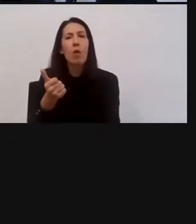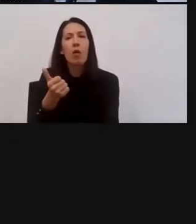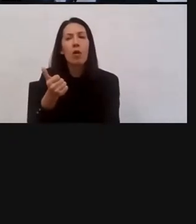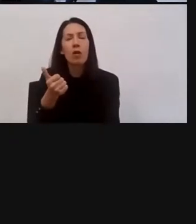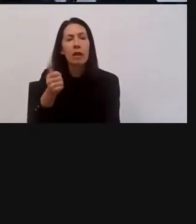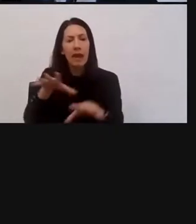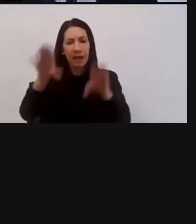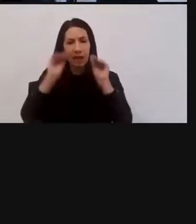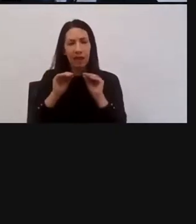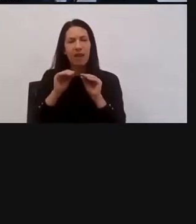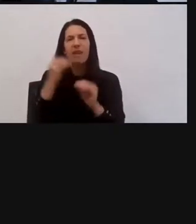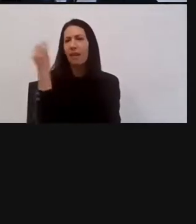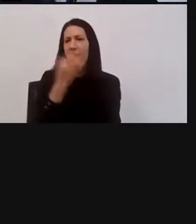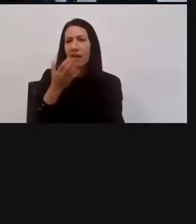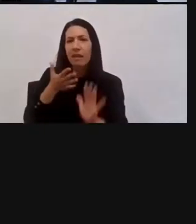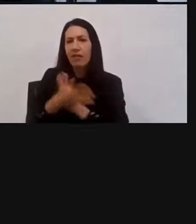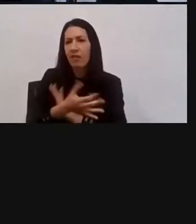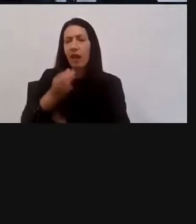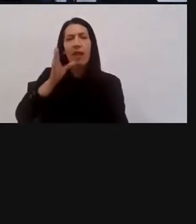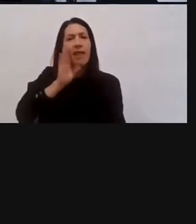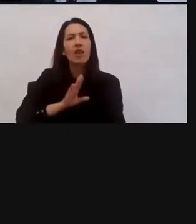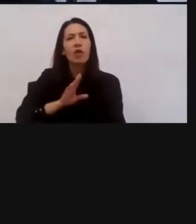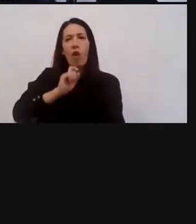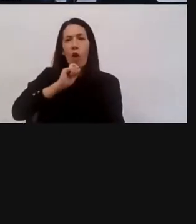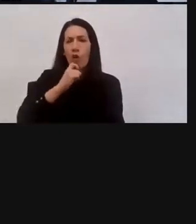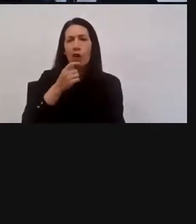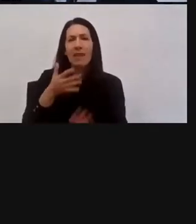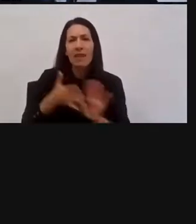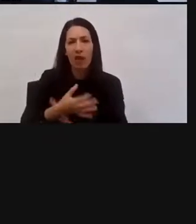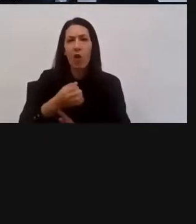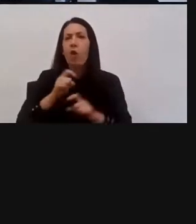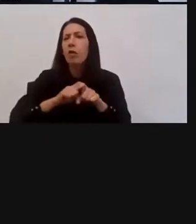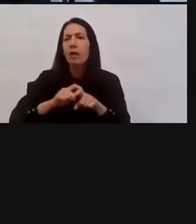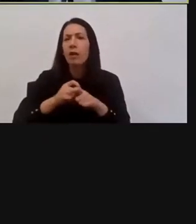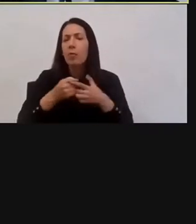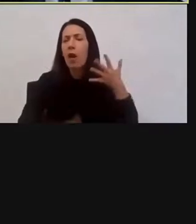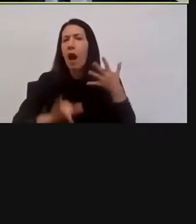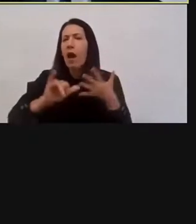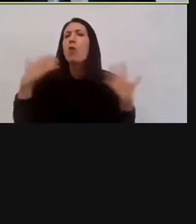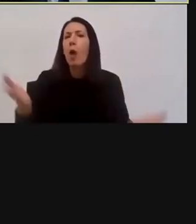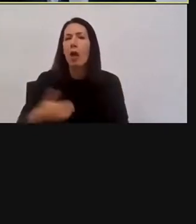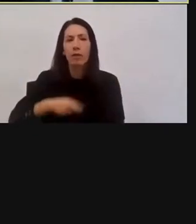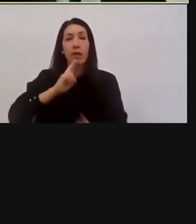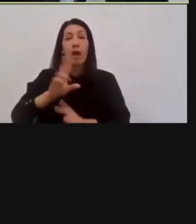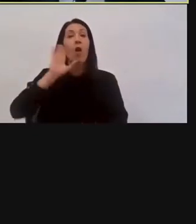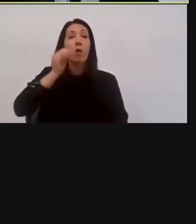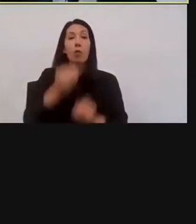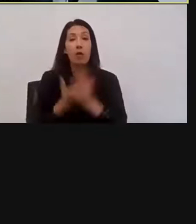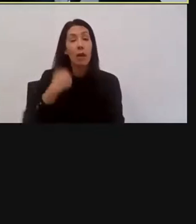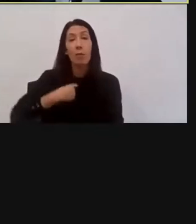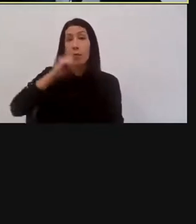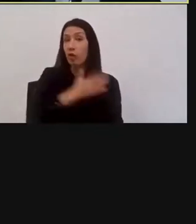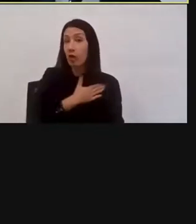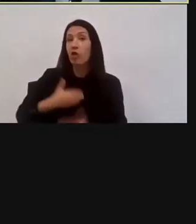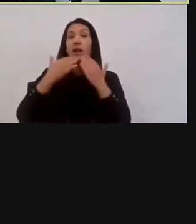los delitos de odio y qué tipo existen? Bueno, buenos días a todos. En primer lugar, muchísimas gracias a la Fundación